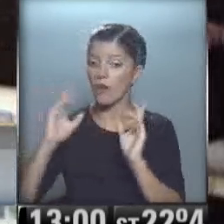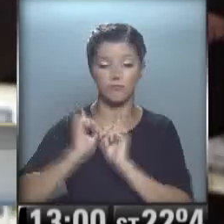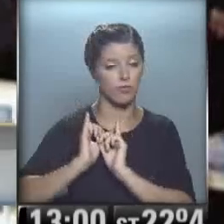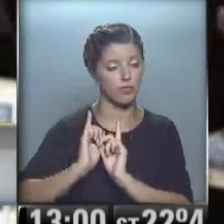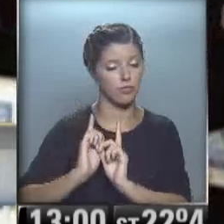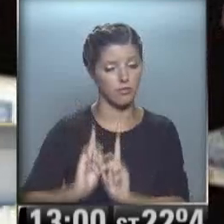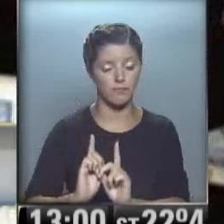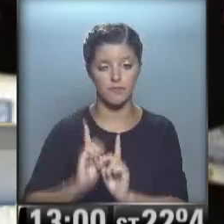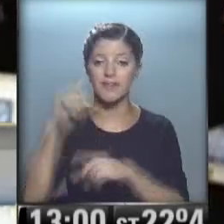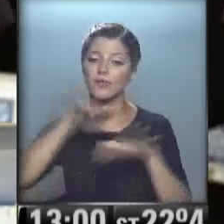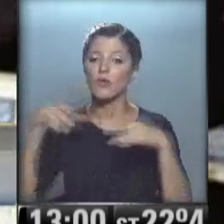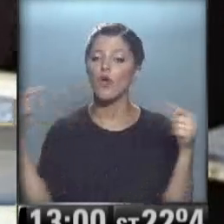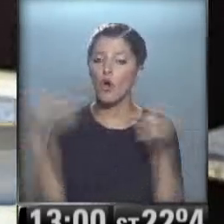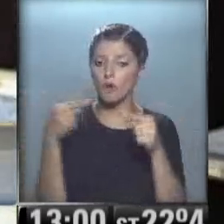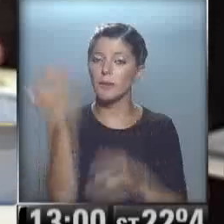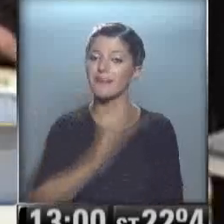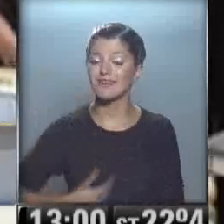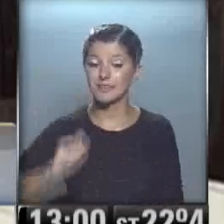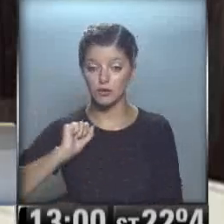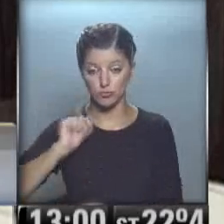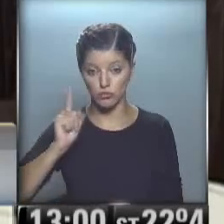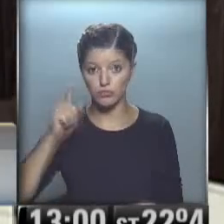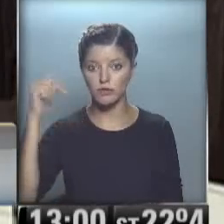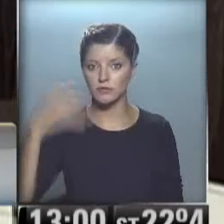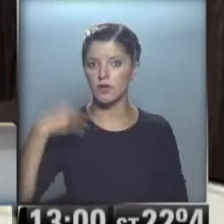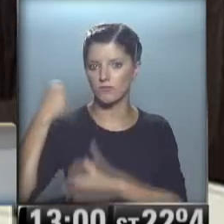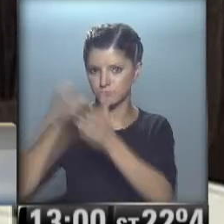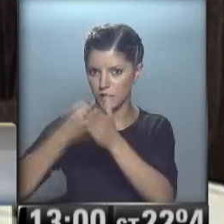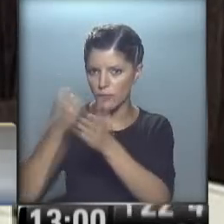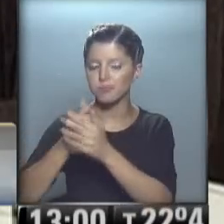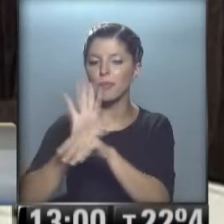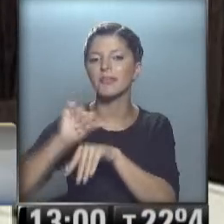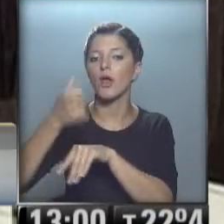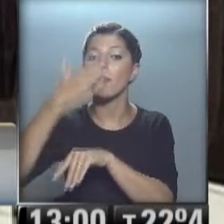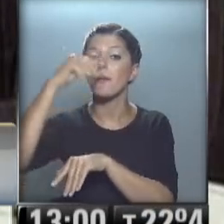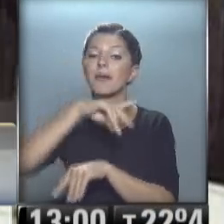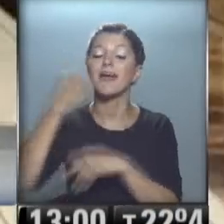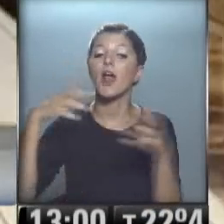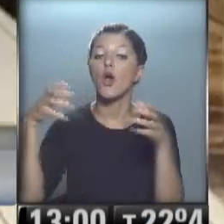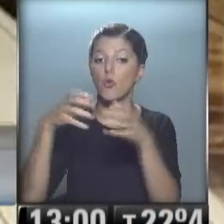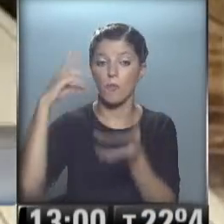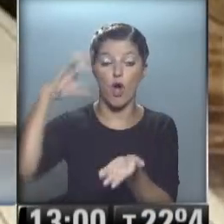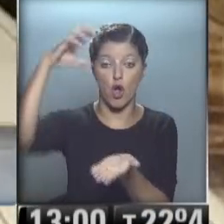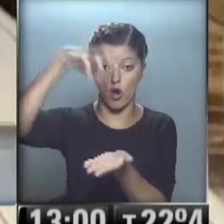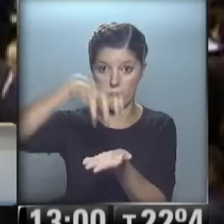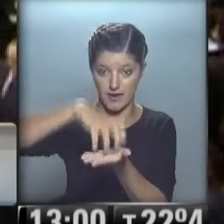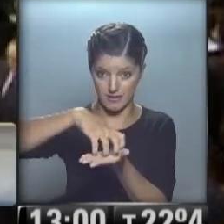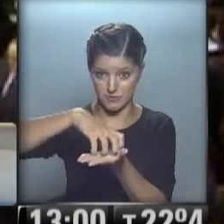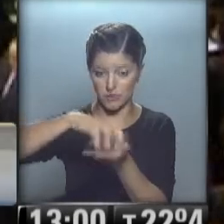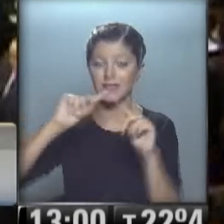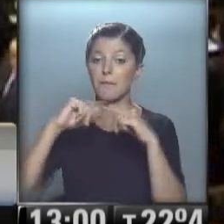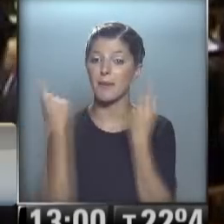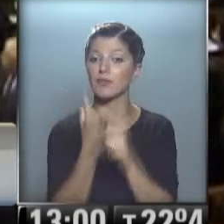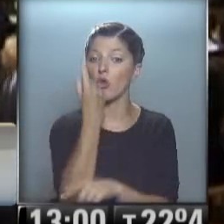La oposición al presidente Viktor Yanukovych ha ganado una batalla luego de que la Rada Suprema de Ucrania, como se conoce al